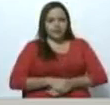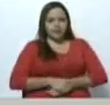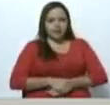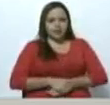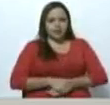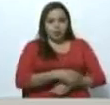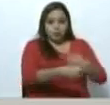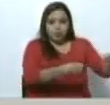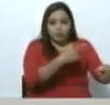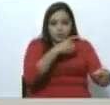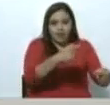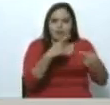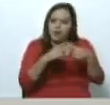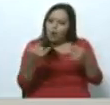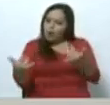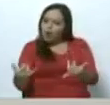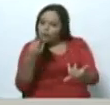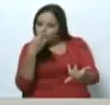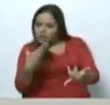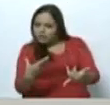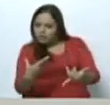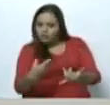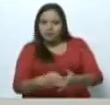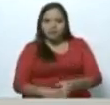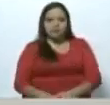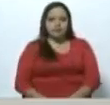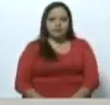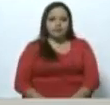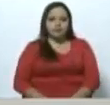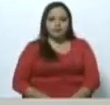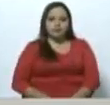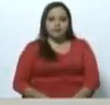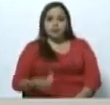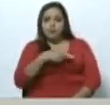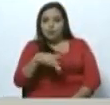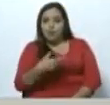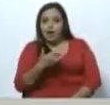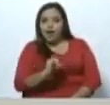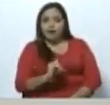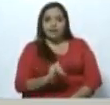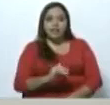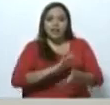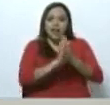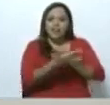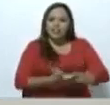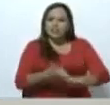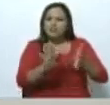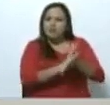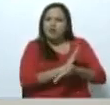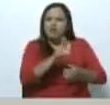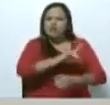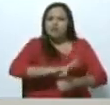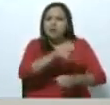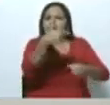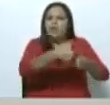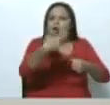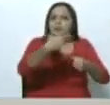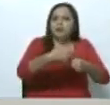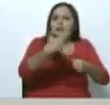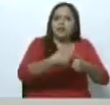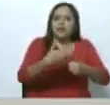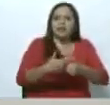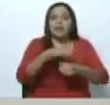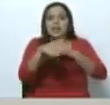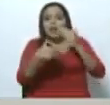venga. Al paso que vamos, nosotros estamos rompiendo con la dependencia petrolera, que había sido una de las metas de todos